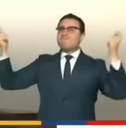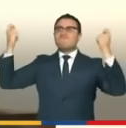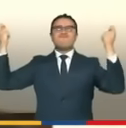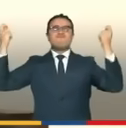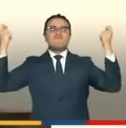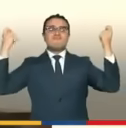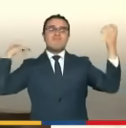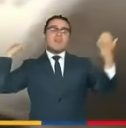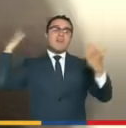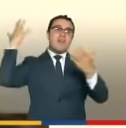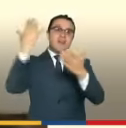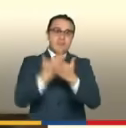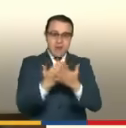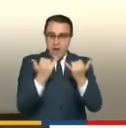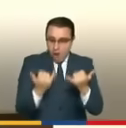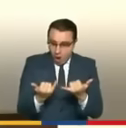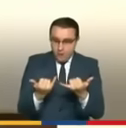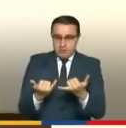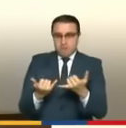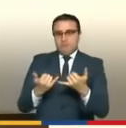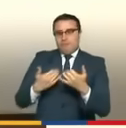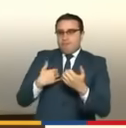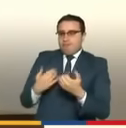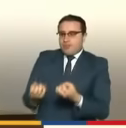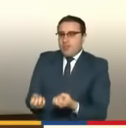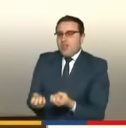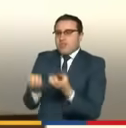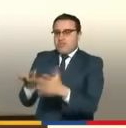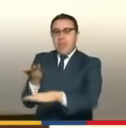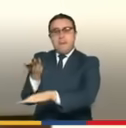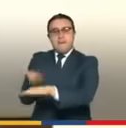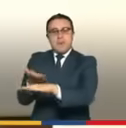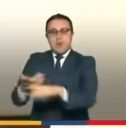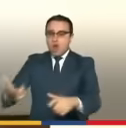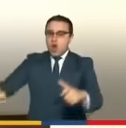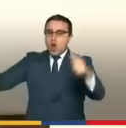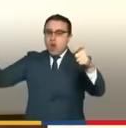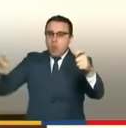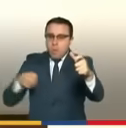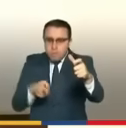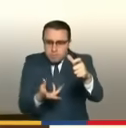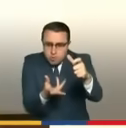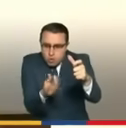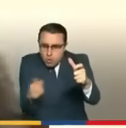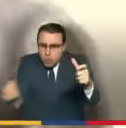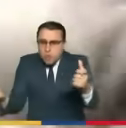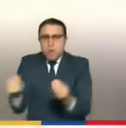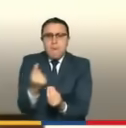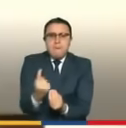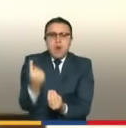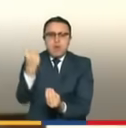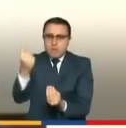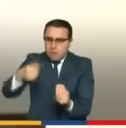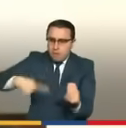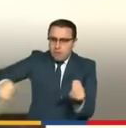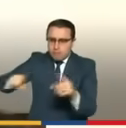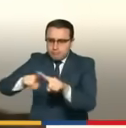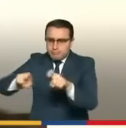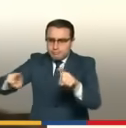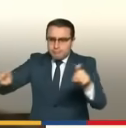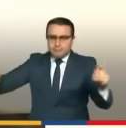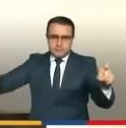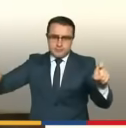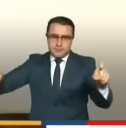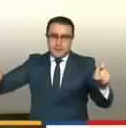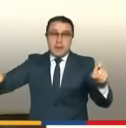ahora al Congreso de la República a través de sus diferentes partidos políticos, de su propia diversidad y